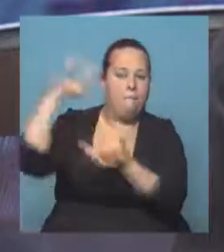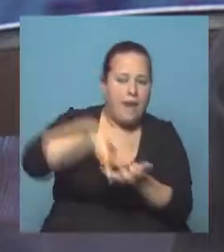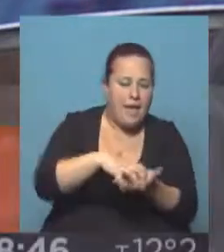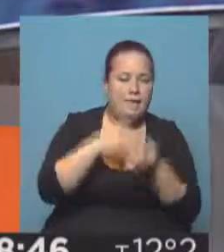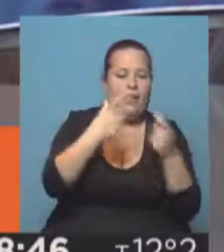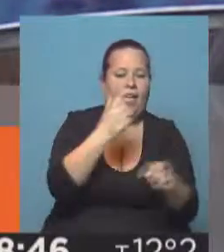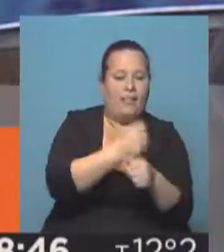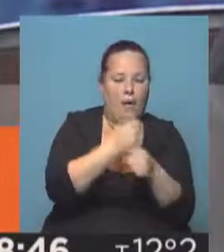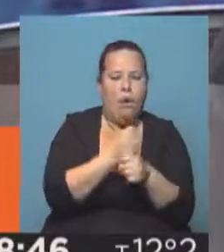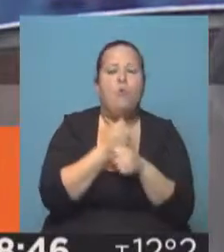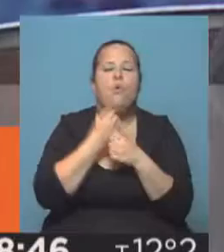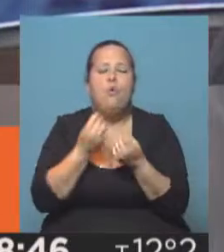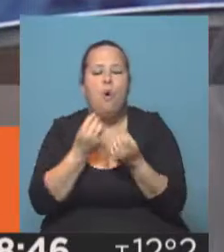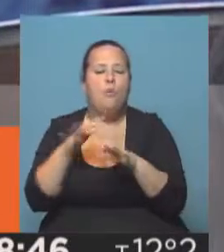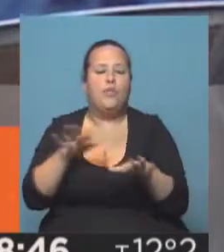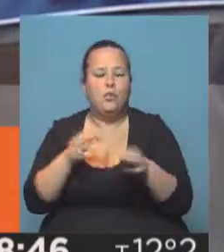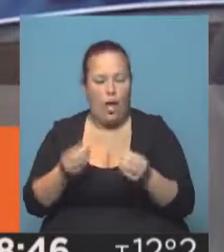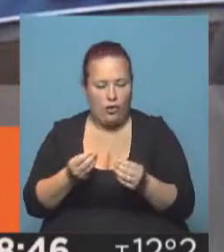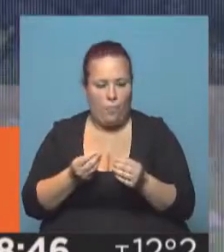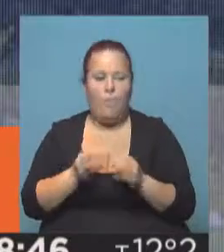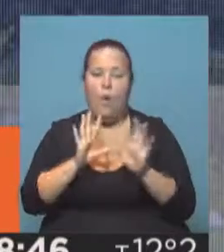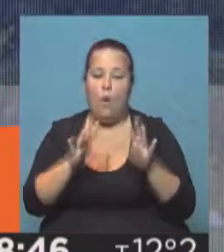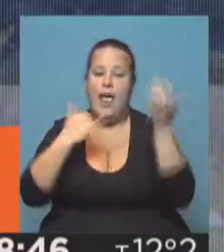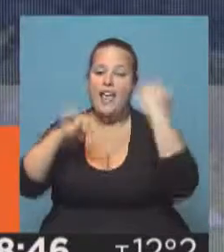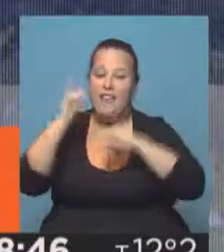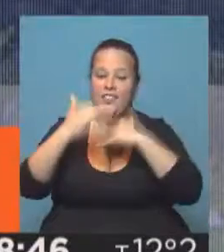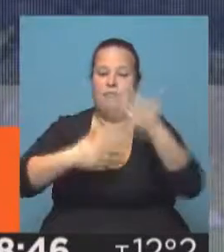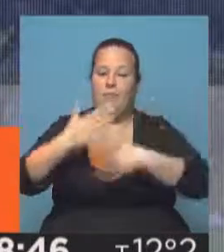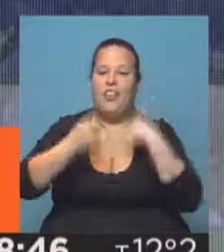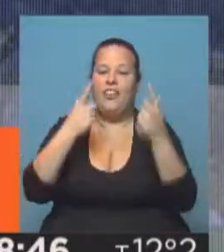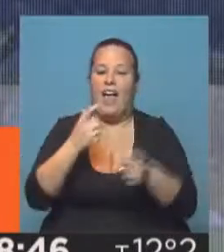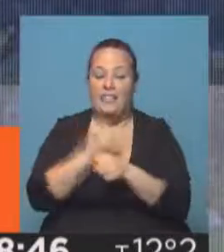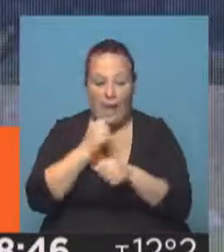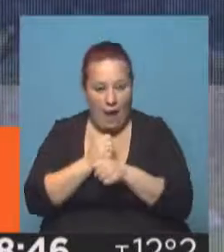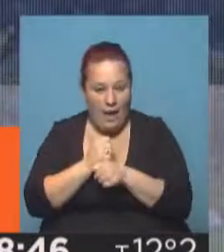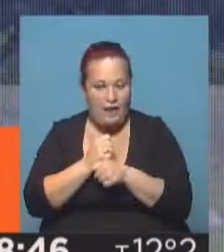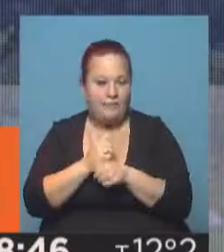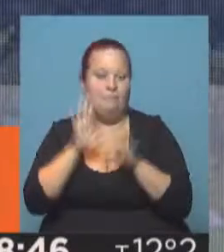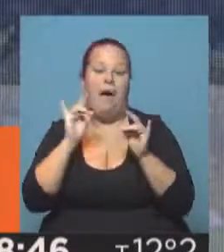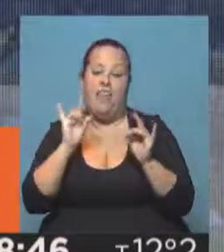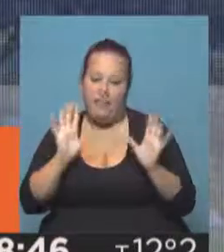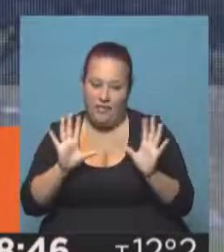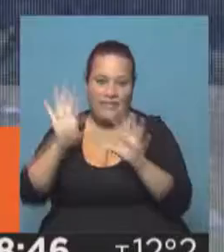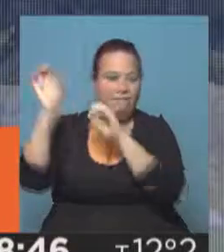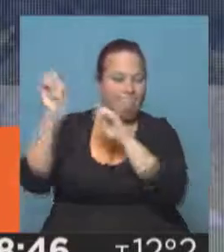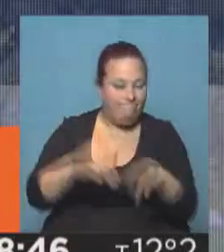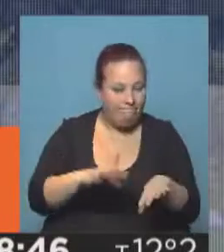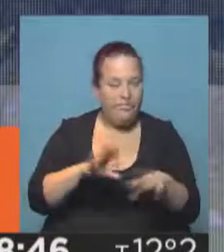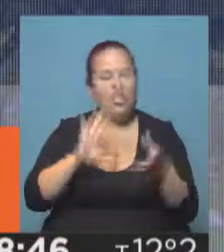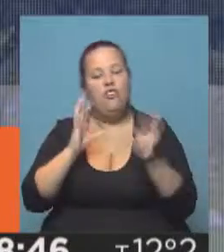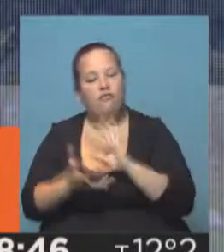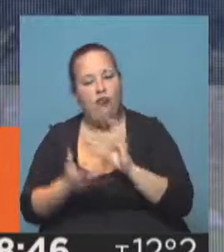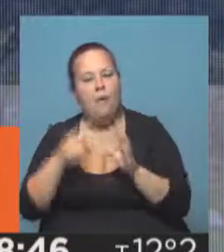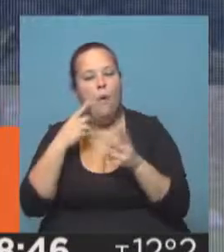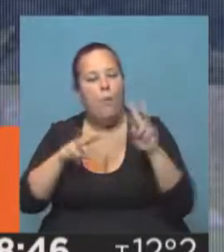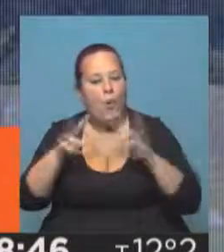dar trabajo. ¿Podemos poner en contexto? Bueno, la inversión reproductiva, la que genera empleo, es la más compleja de traer y de alguna manera hay que